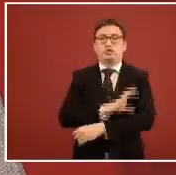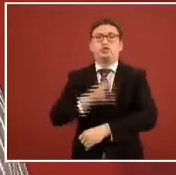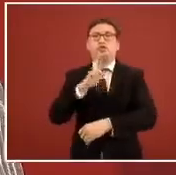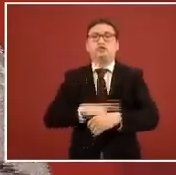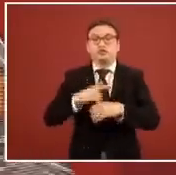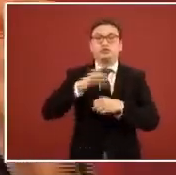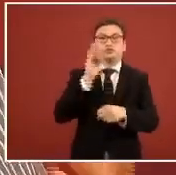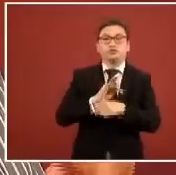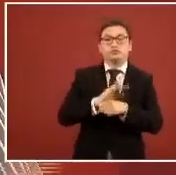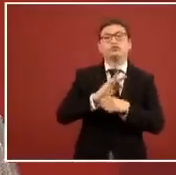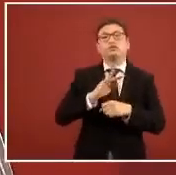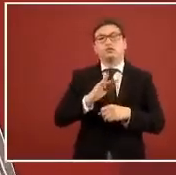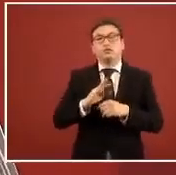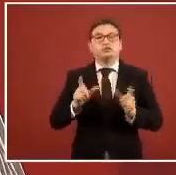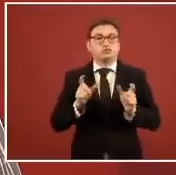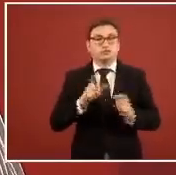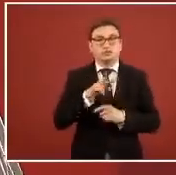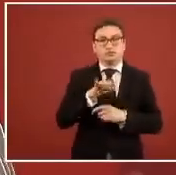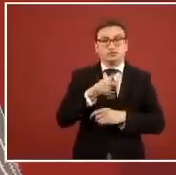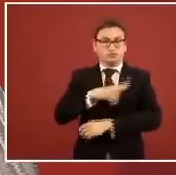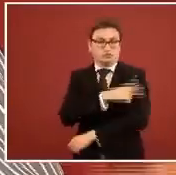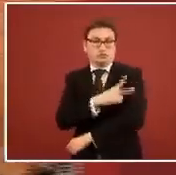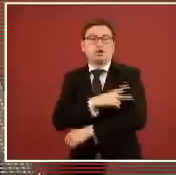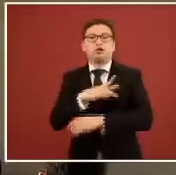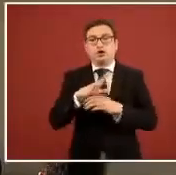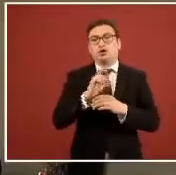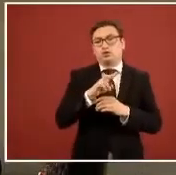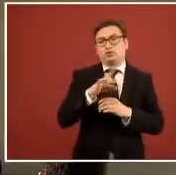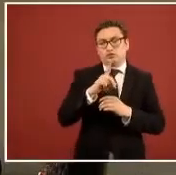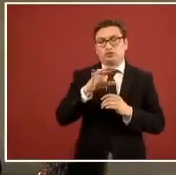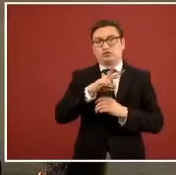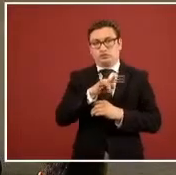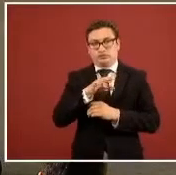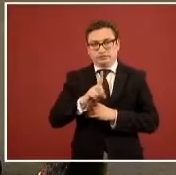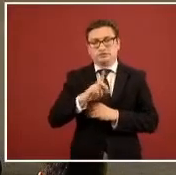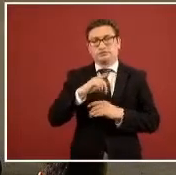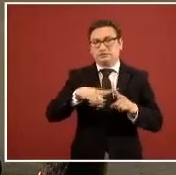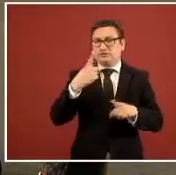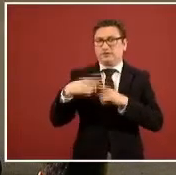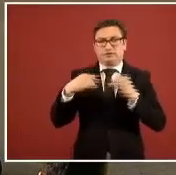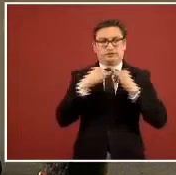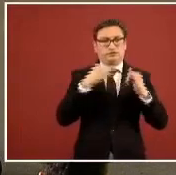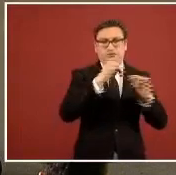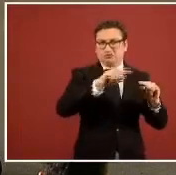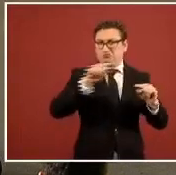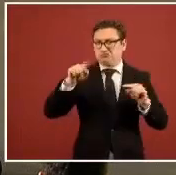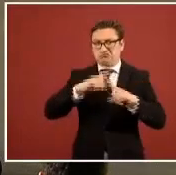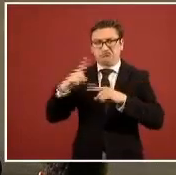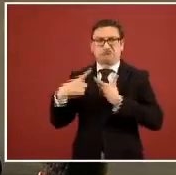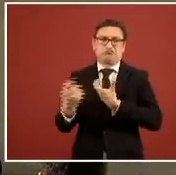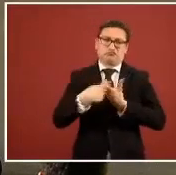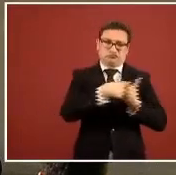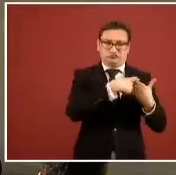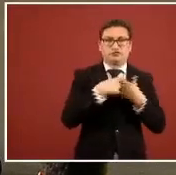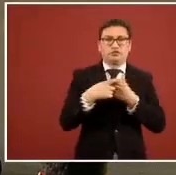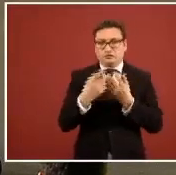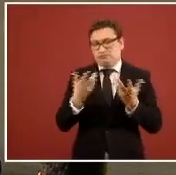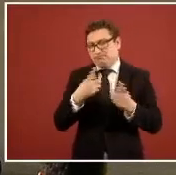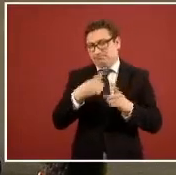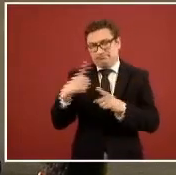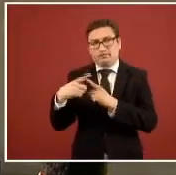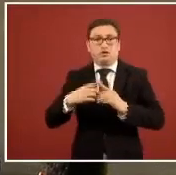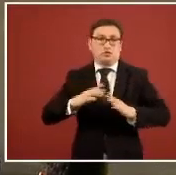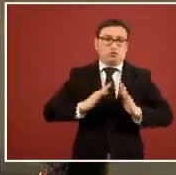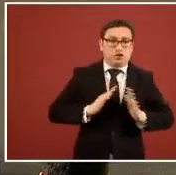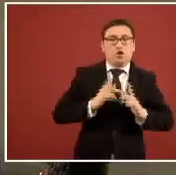Civil, tenemos el Comando Nacional COVID, en donde también participan las instituciones armadas.